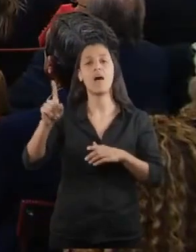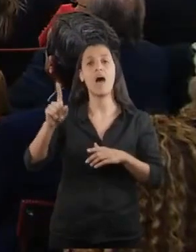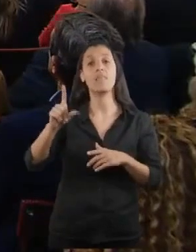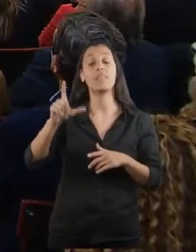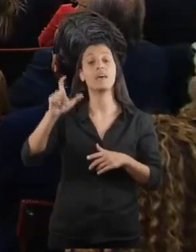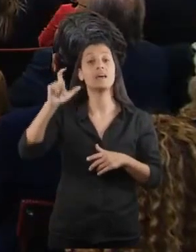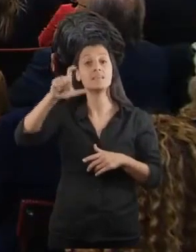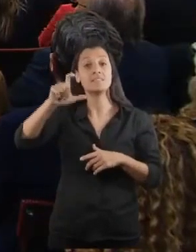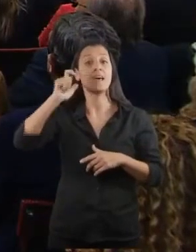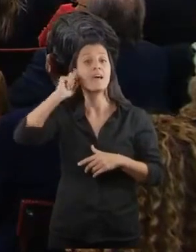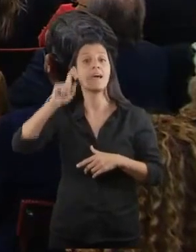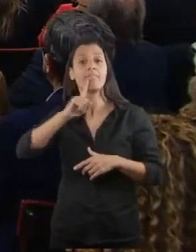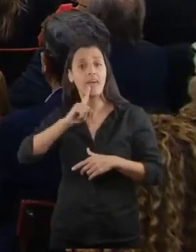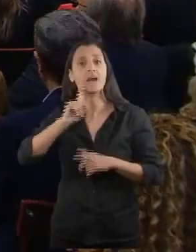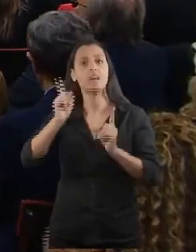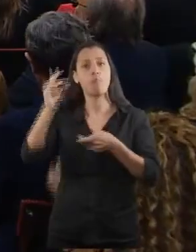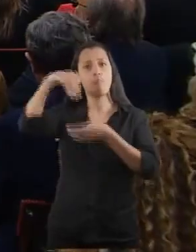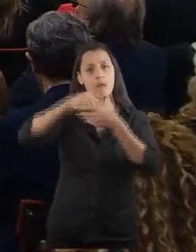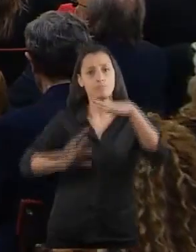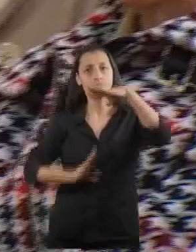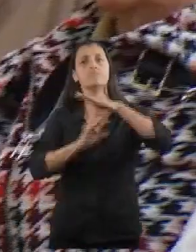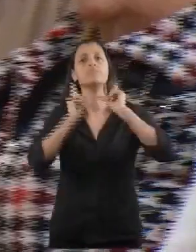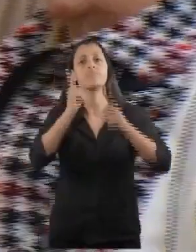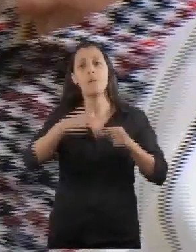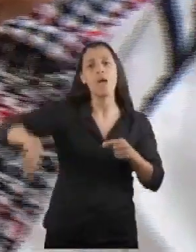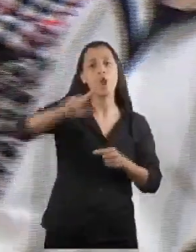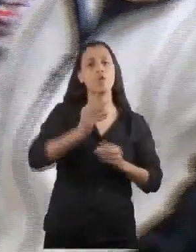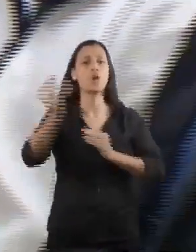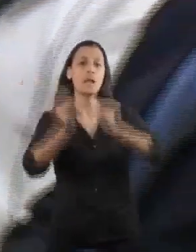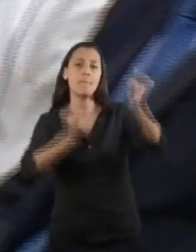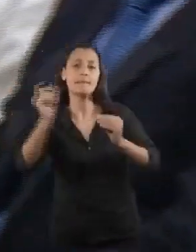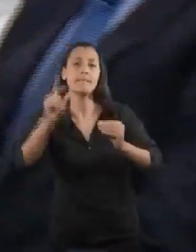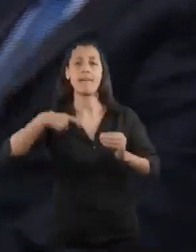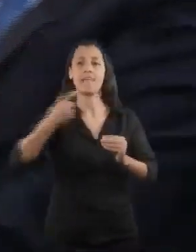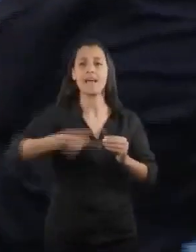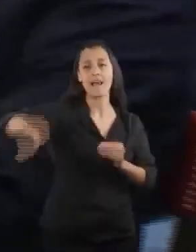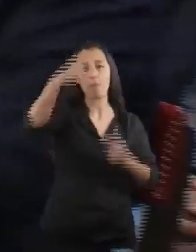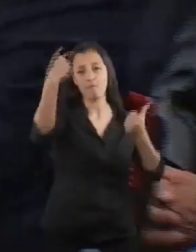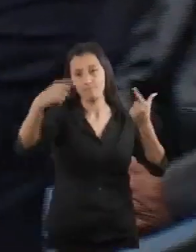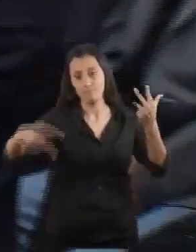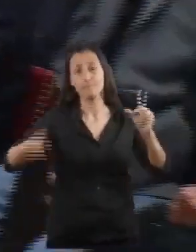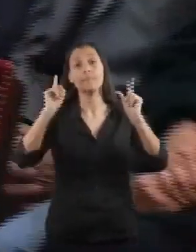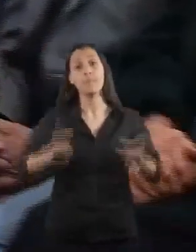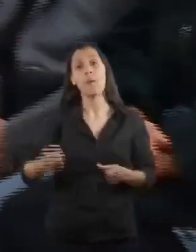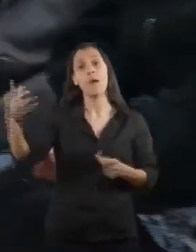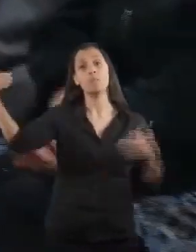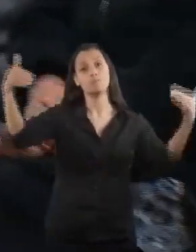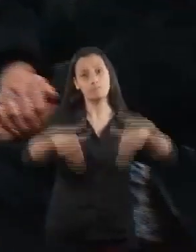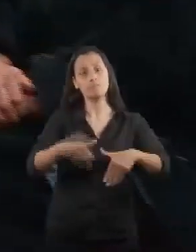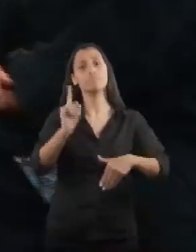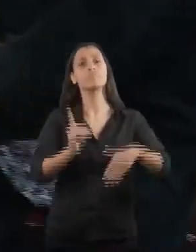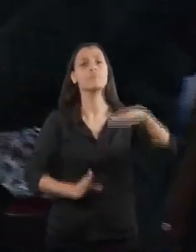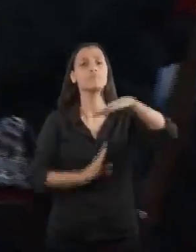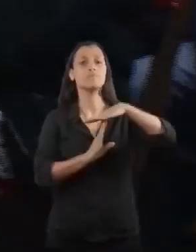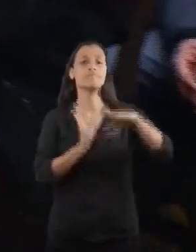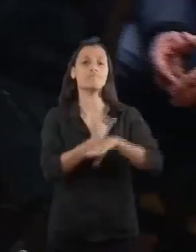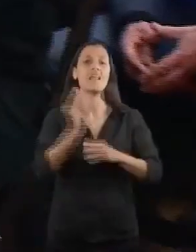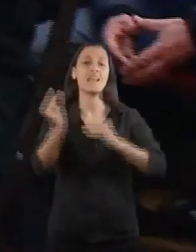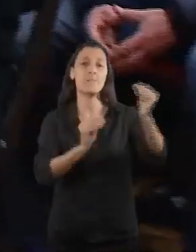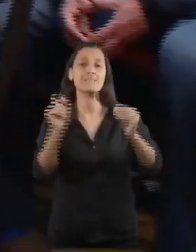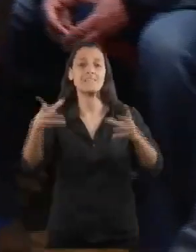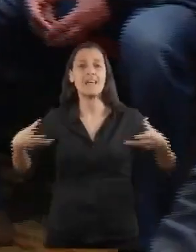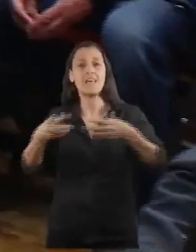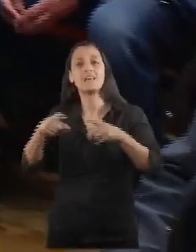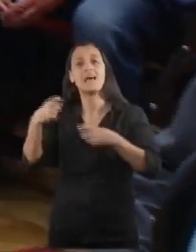confederación general del trabajo y demás representantes gremiales y también representantes del sector